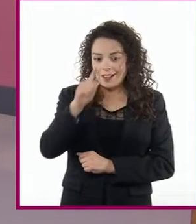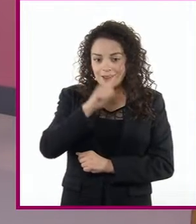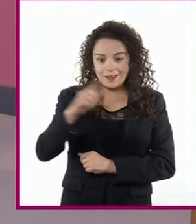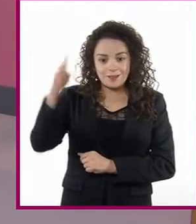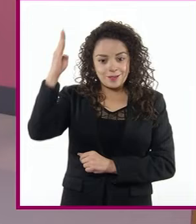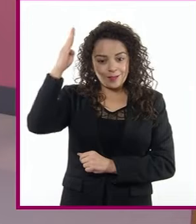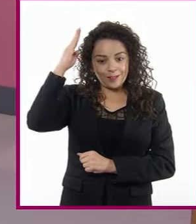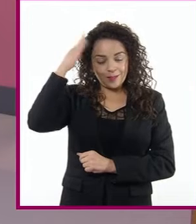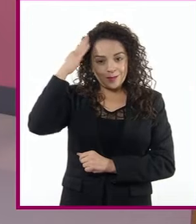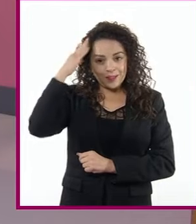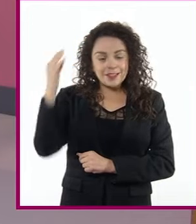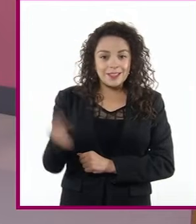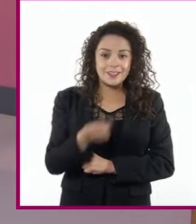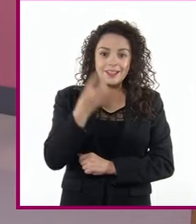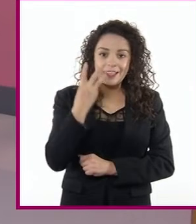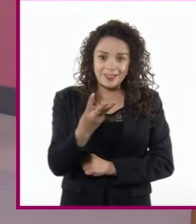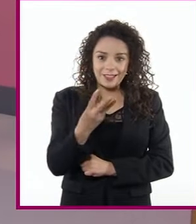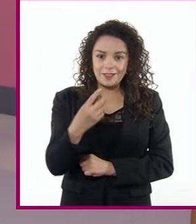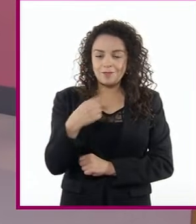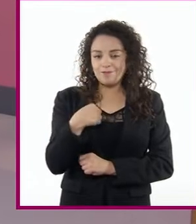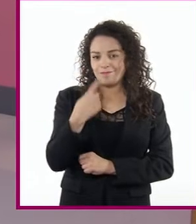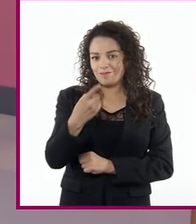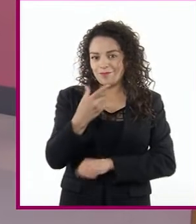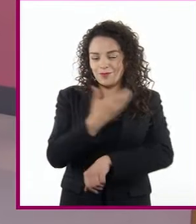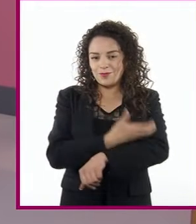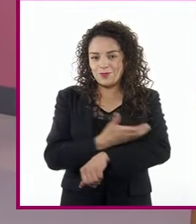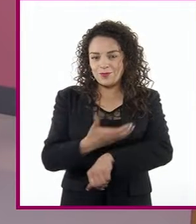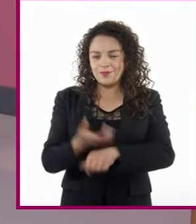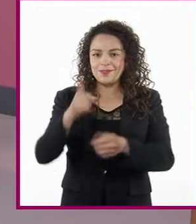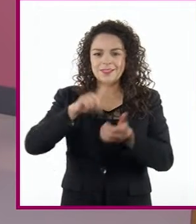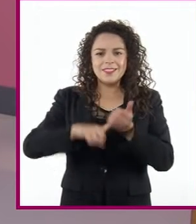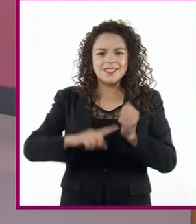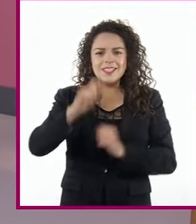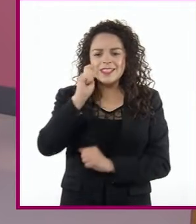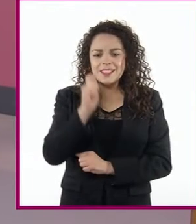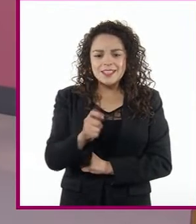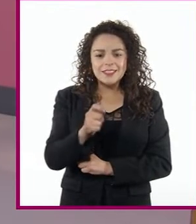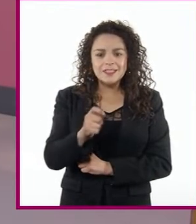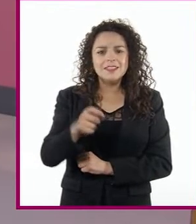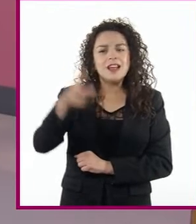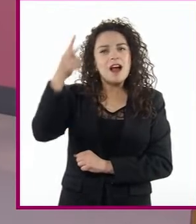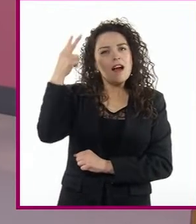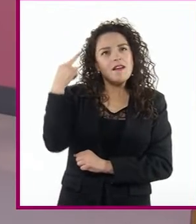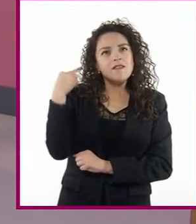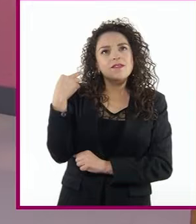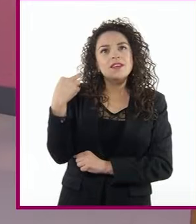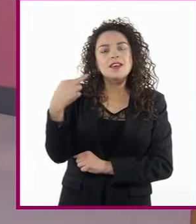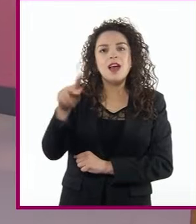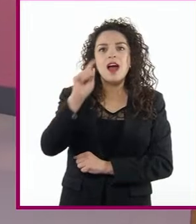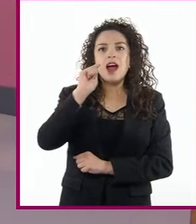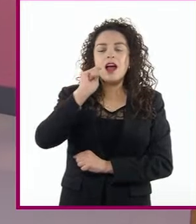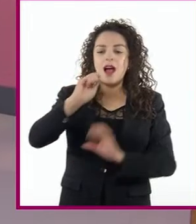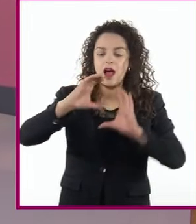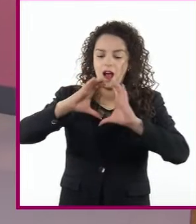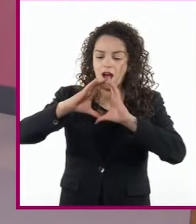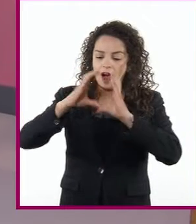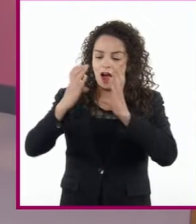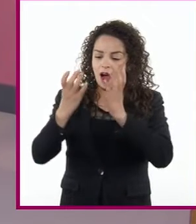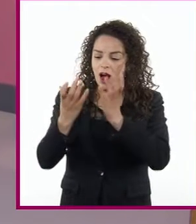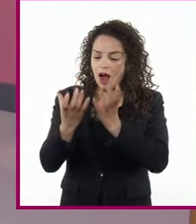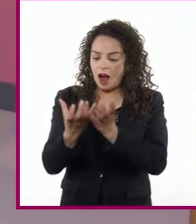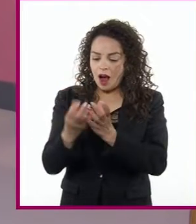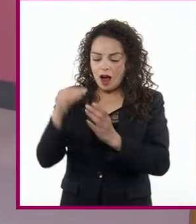3 y ser su compañera en un viaje hacia el atractivo mundo que se oculta tras